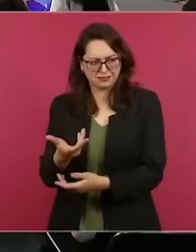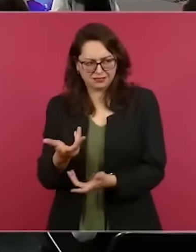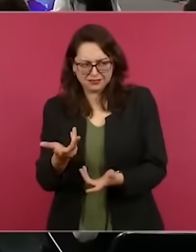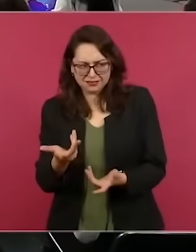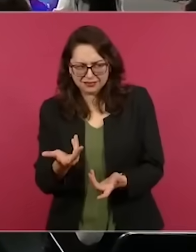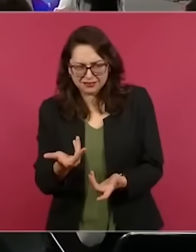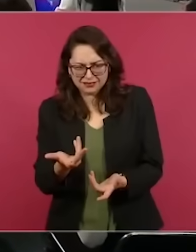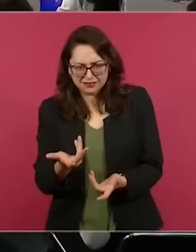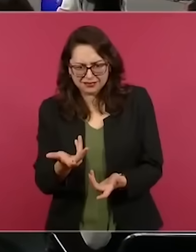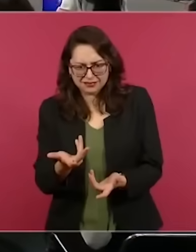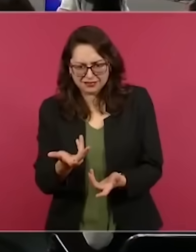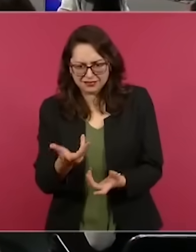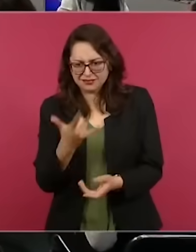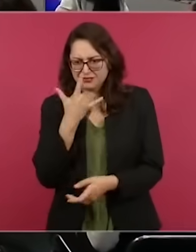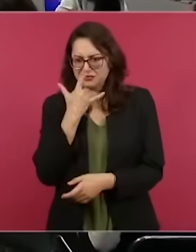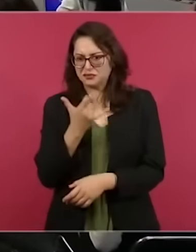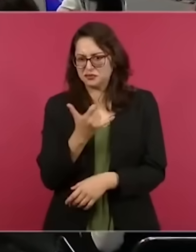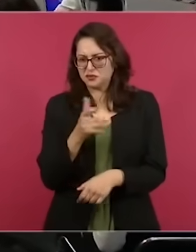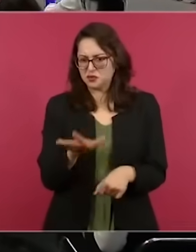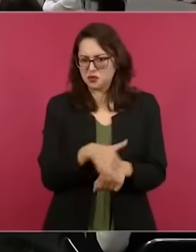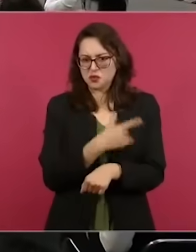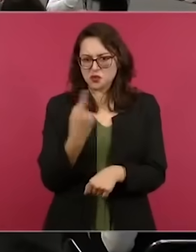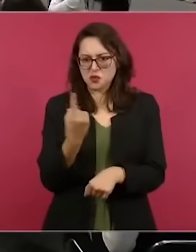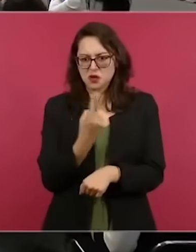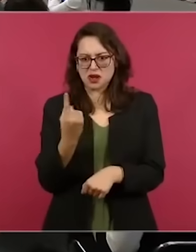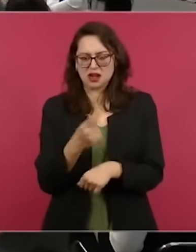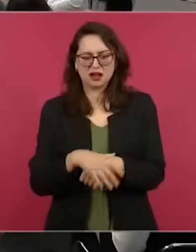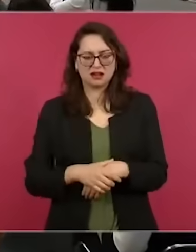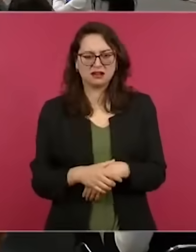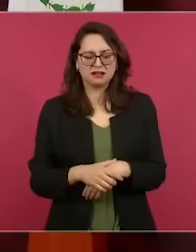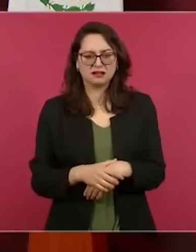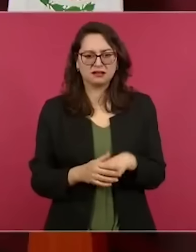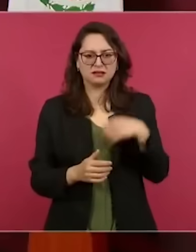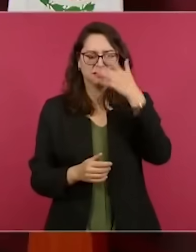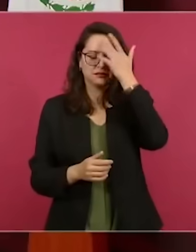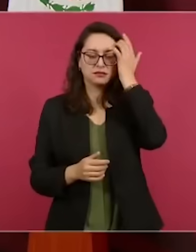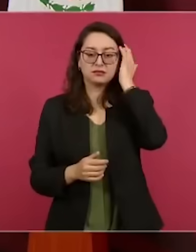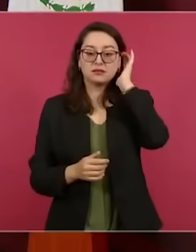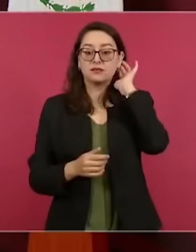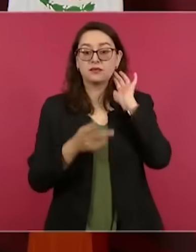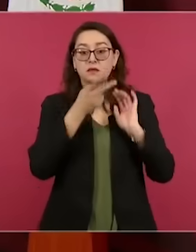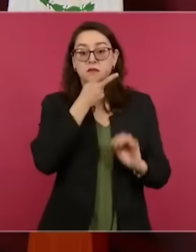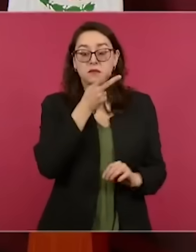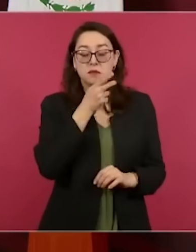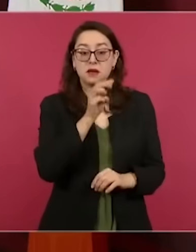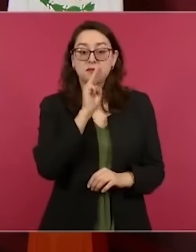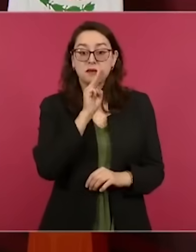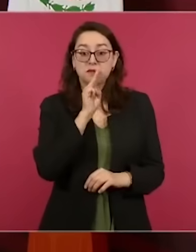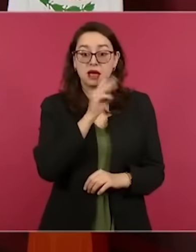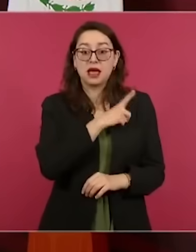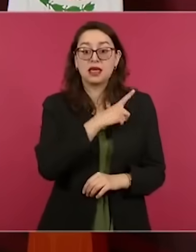Y a mí me interesa que las madres, los padres conozcan todos los documentos,